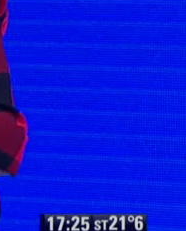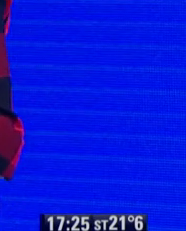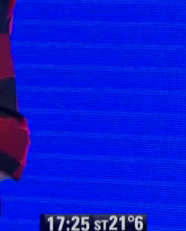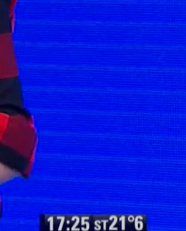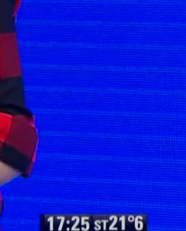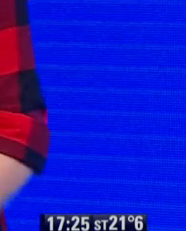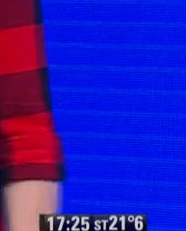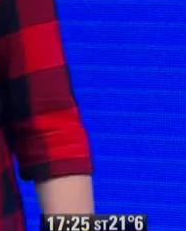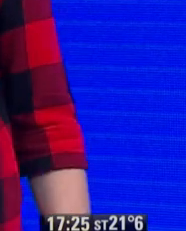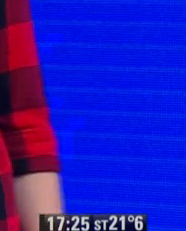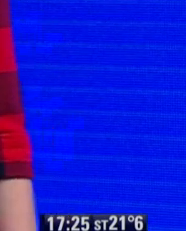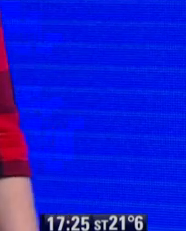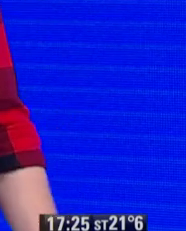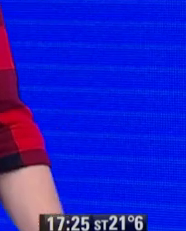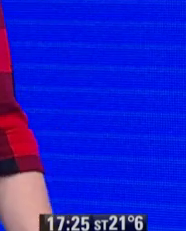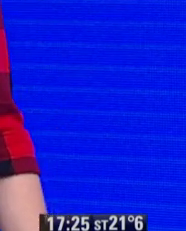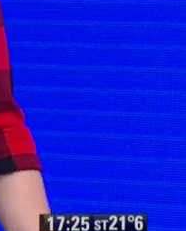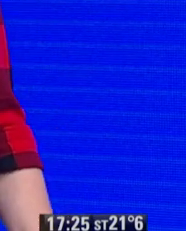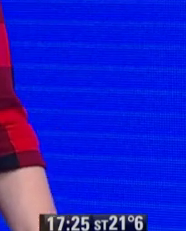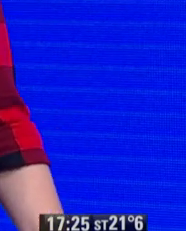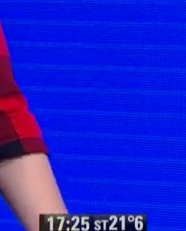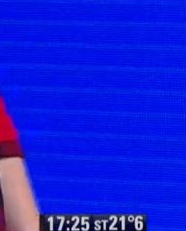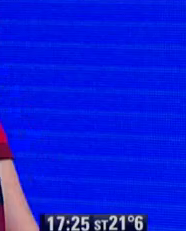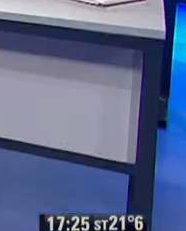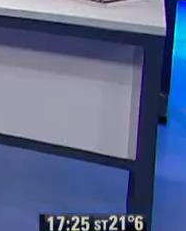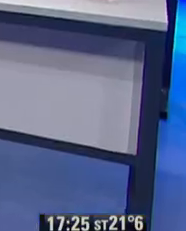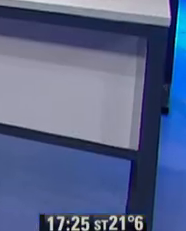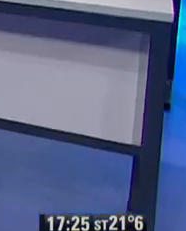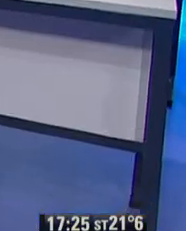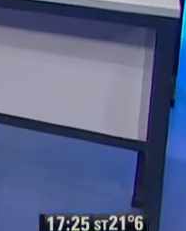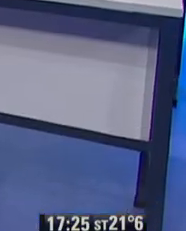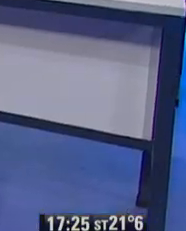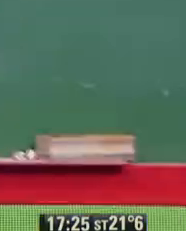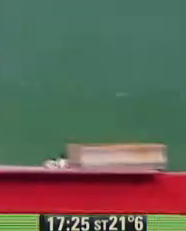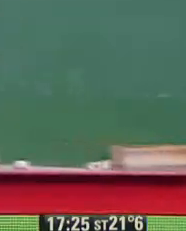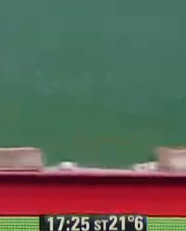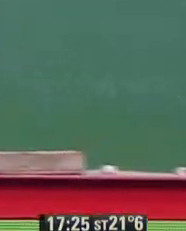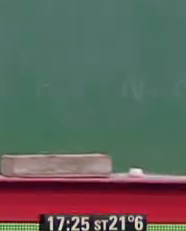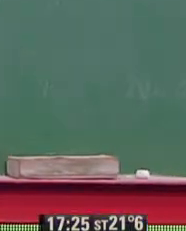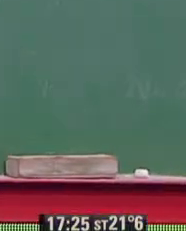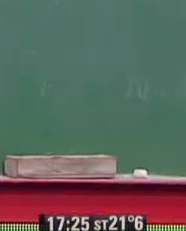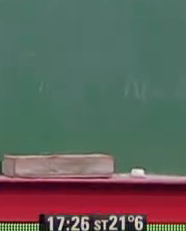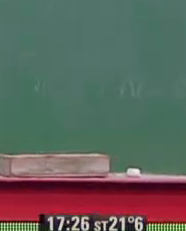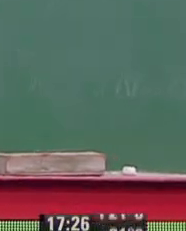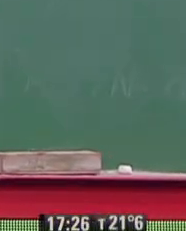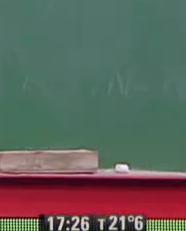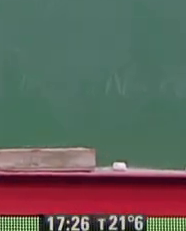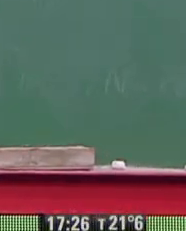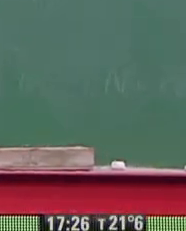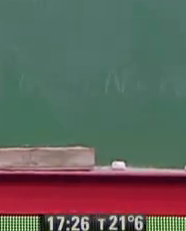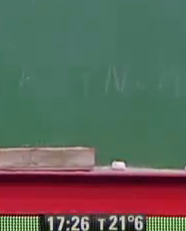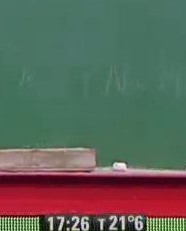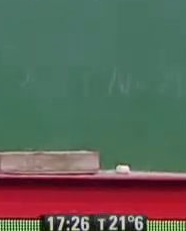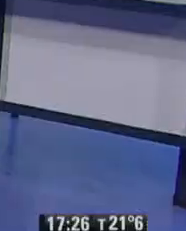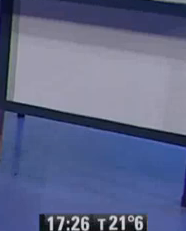momento favorito! ¿El cuento? ¡Exacto! ¡Ay, sí! Vamos al cuento, pero para leerles el